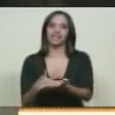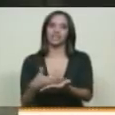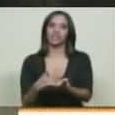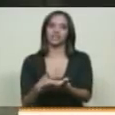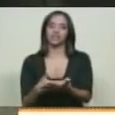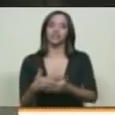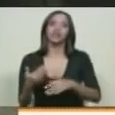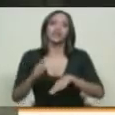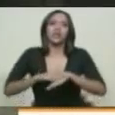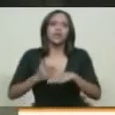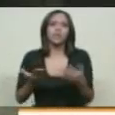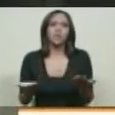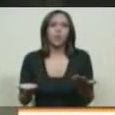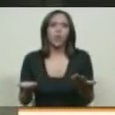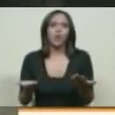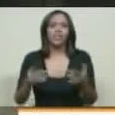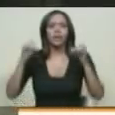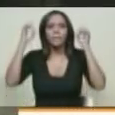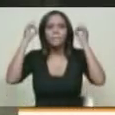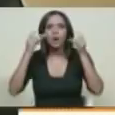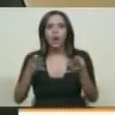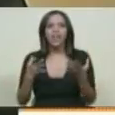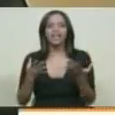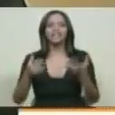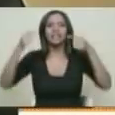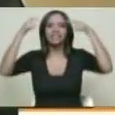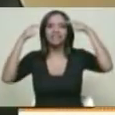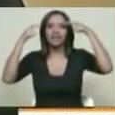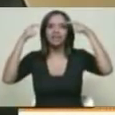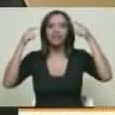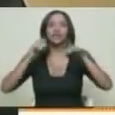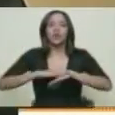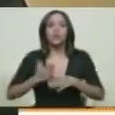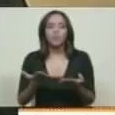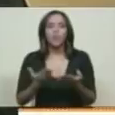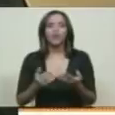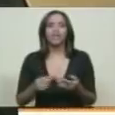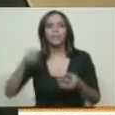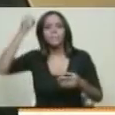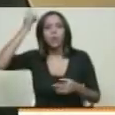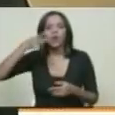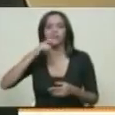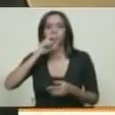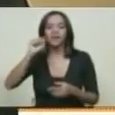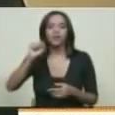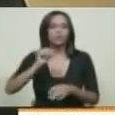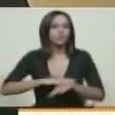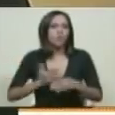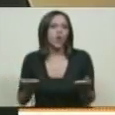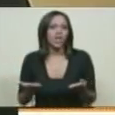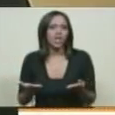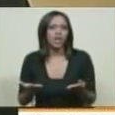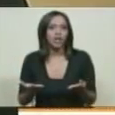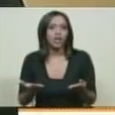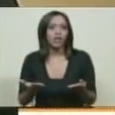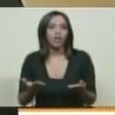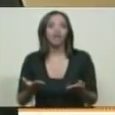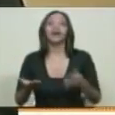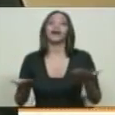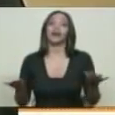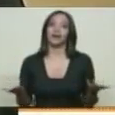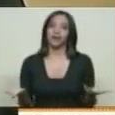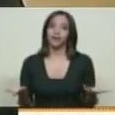¿y por qué molesta el chavismo? ¿Y por qué molestó Chávez? ¿Y por qué molesta Maduro? Porque encarna,